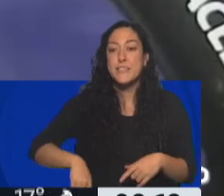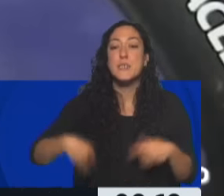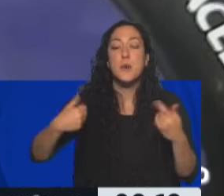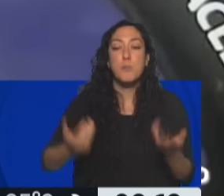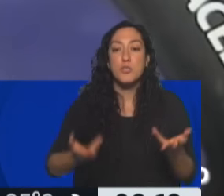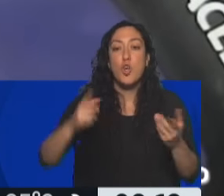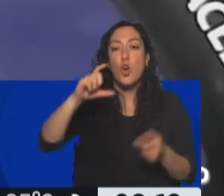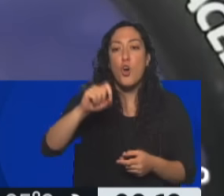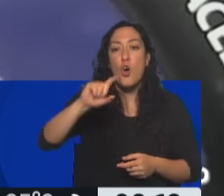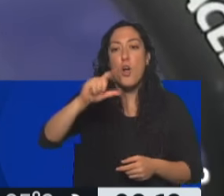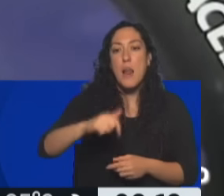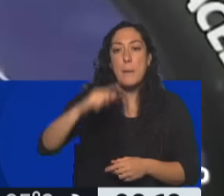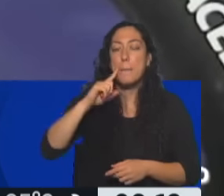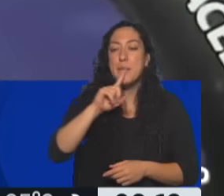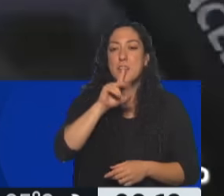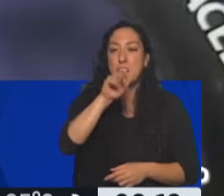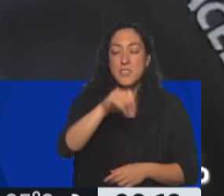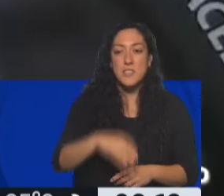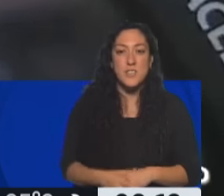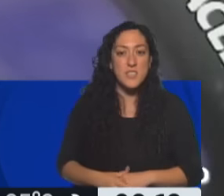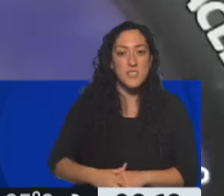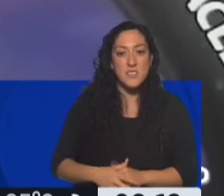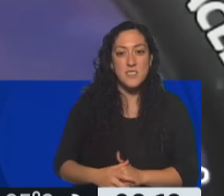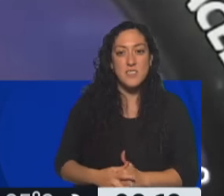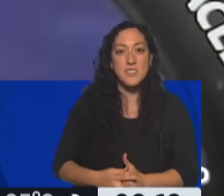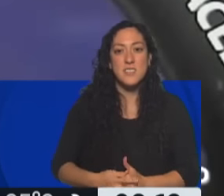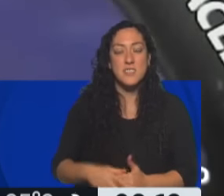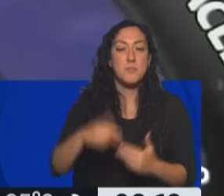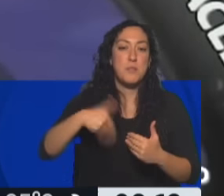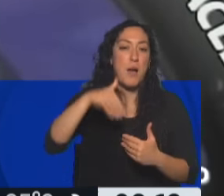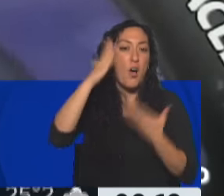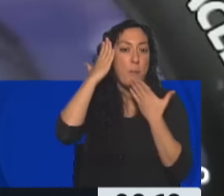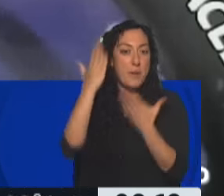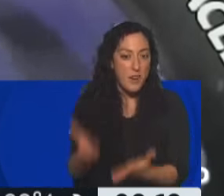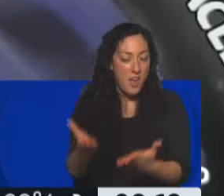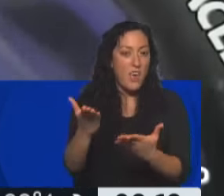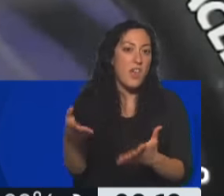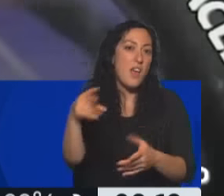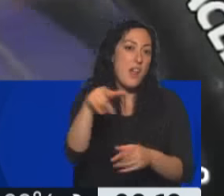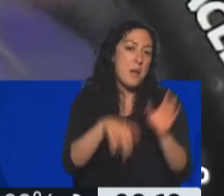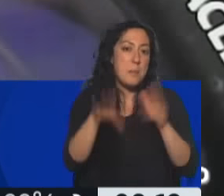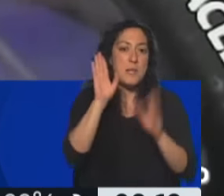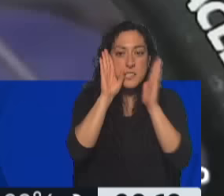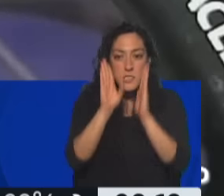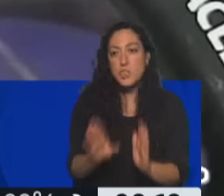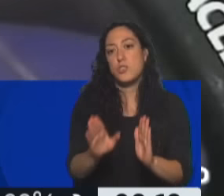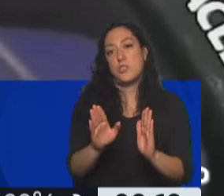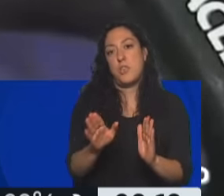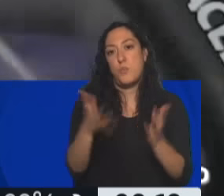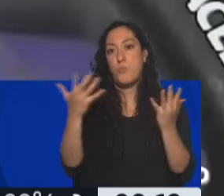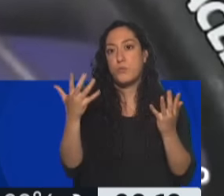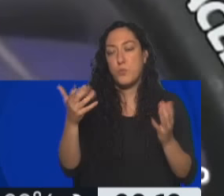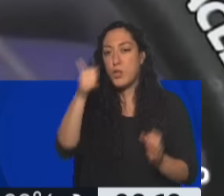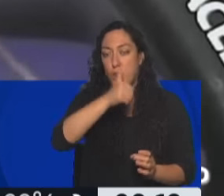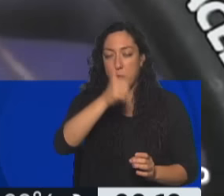Colapinto, que hará todo este homenaje, está bien concentrado, lógicamente, para el domingo a